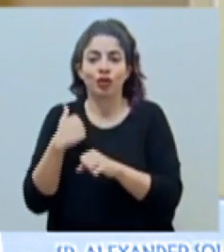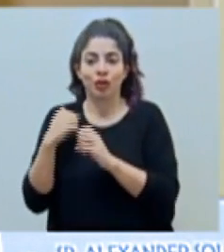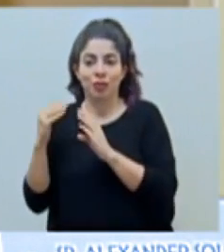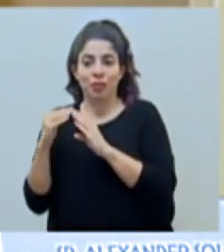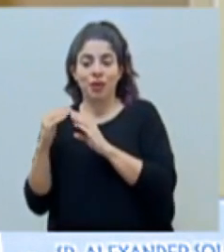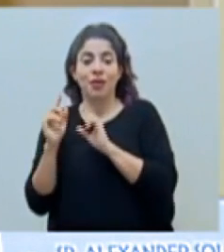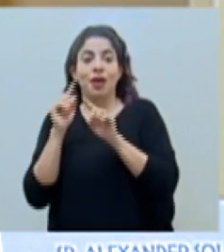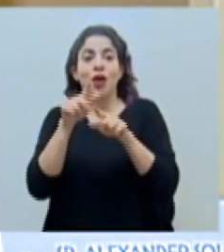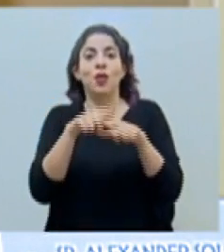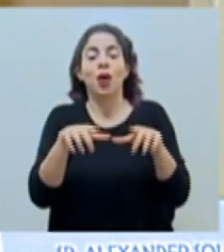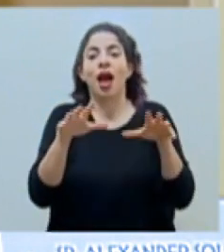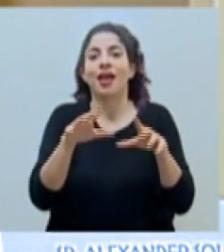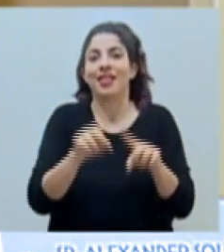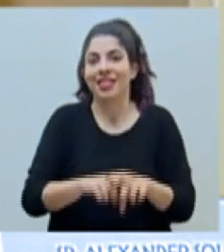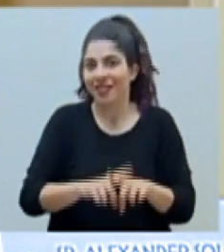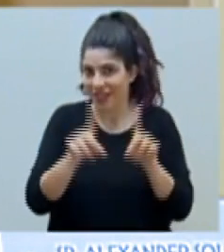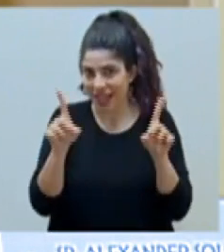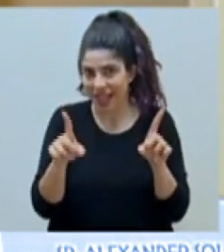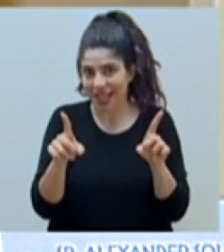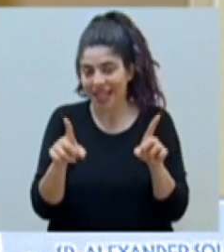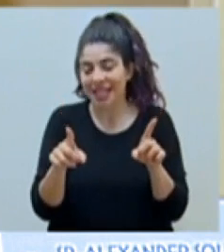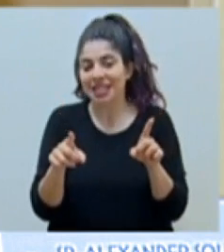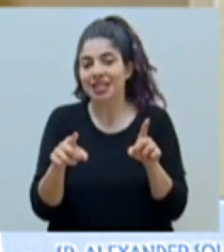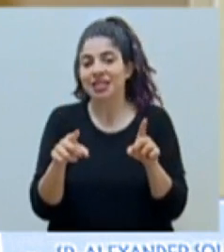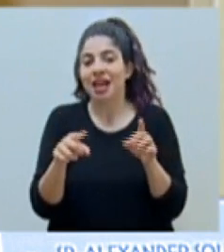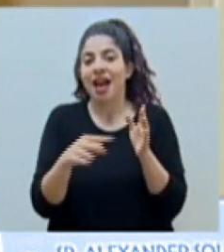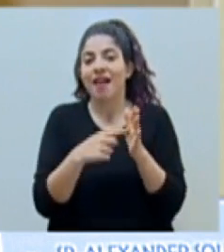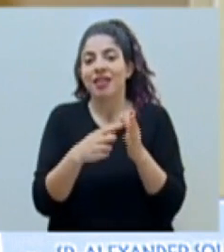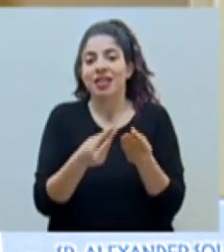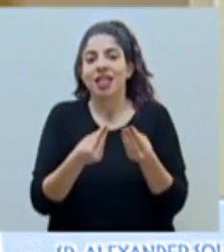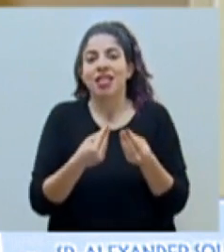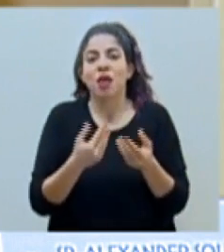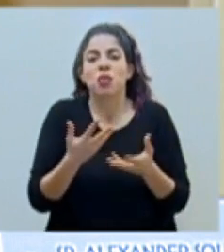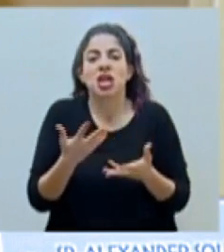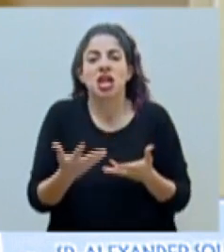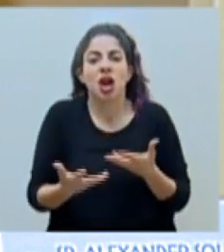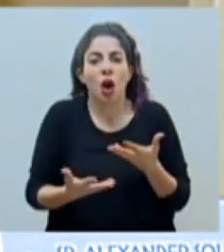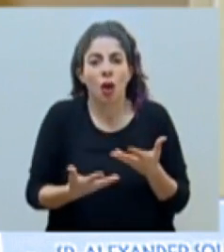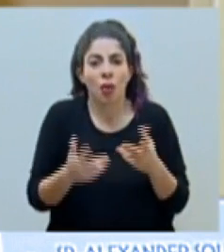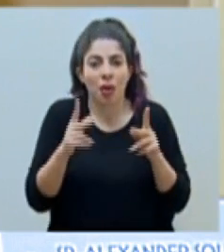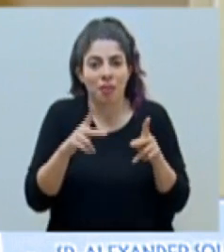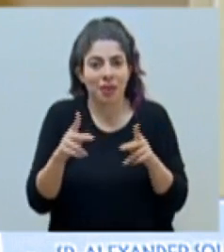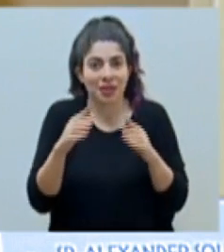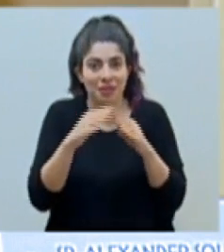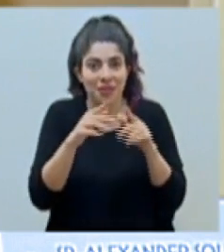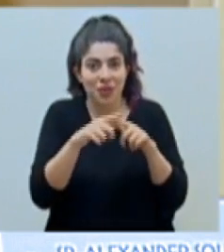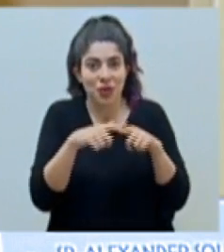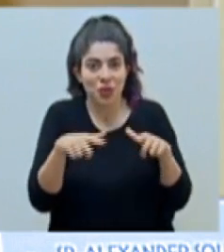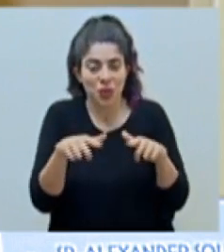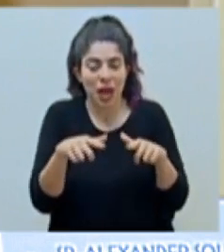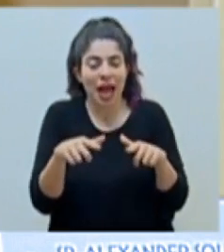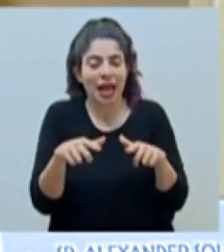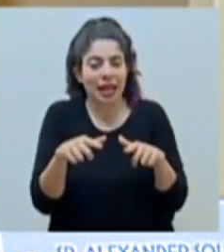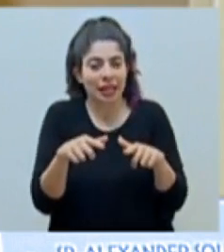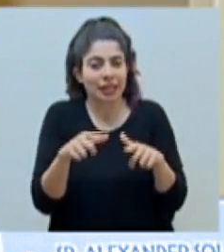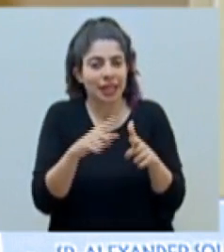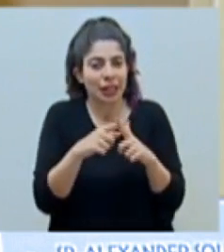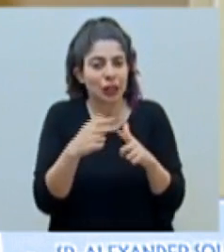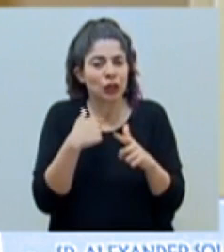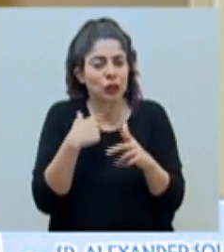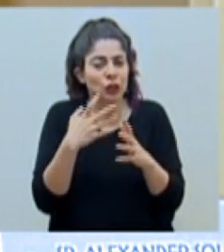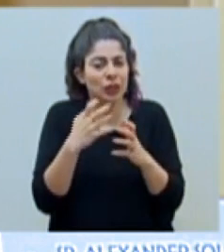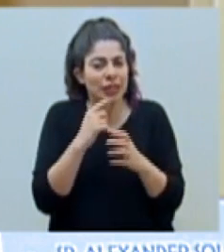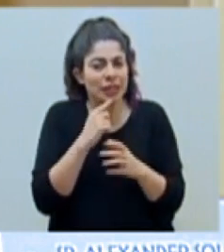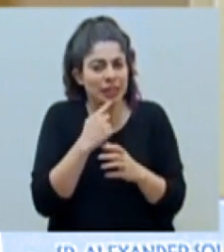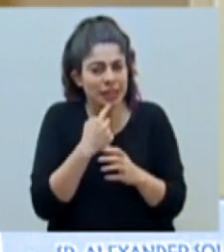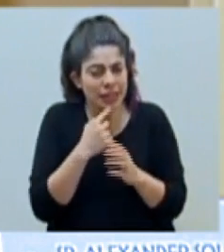pues a veces genera hasta una sensación de incomodidad para las personas que viven en estas zonas. Yo quisiera ser muy